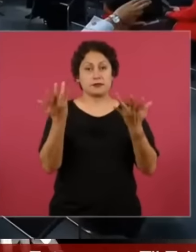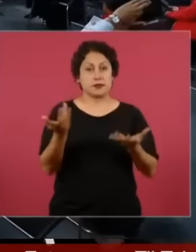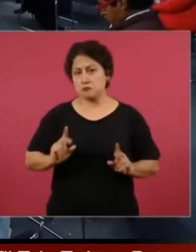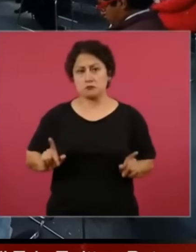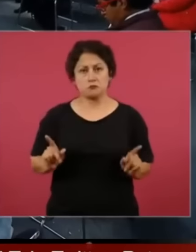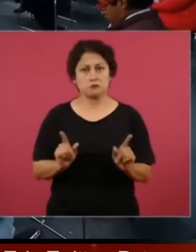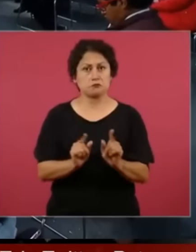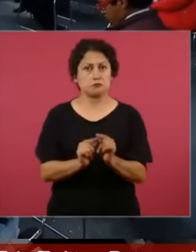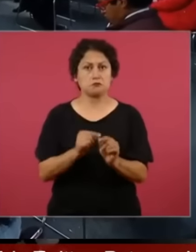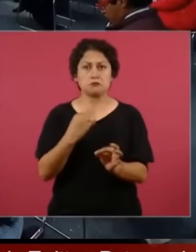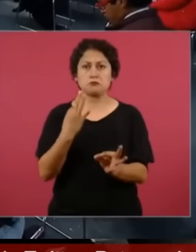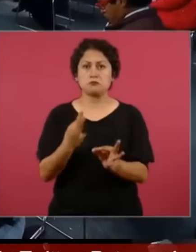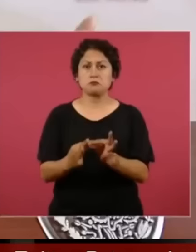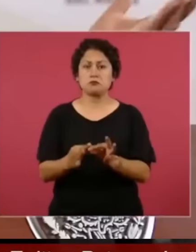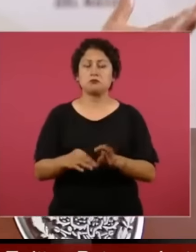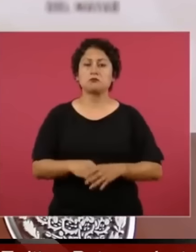país.